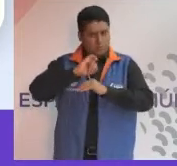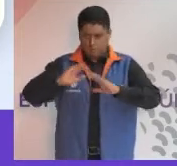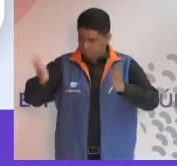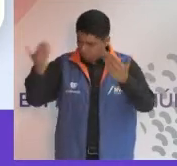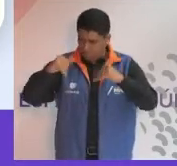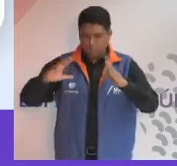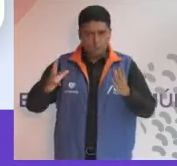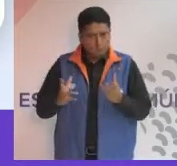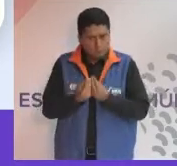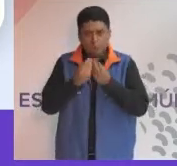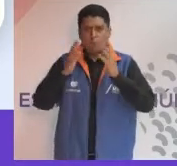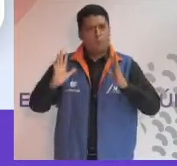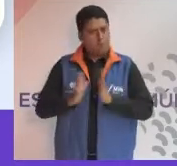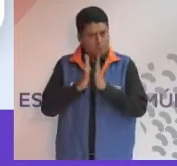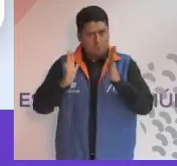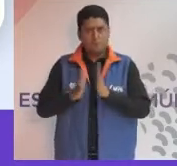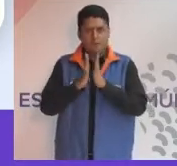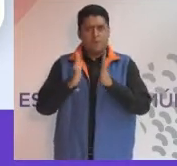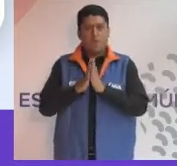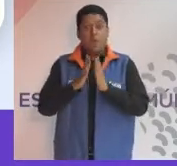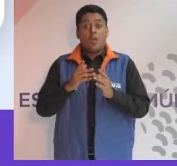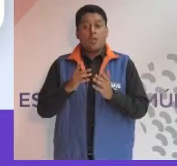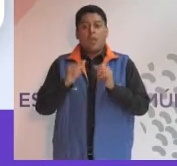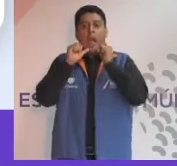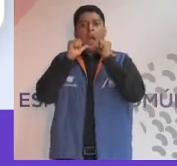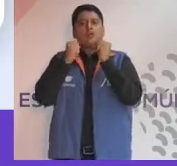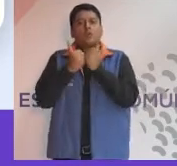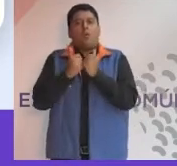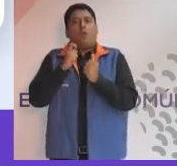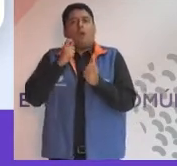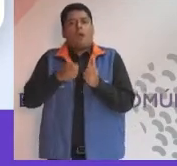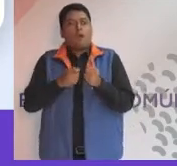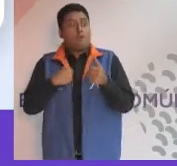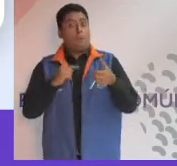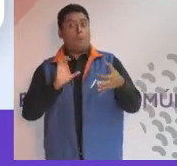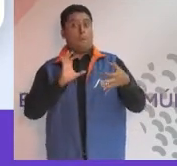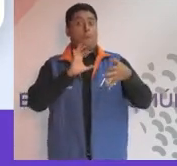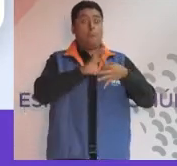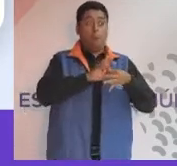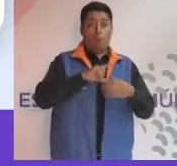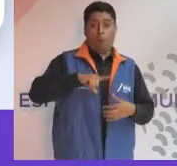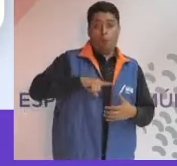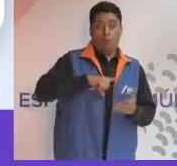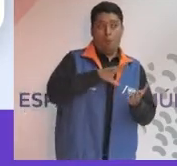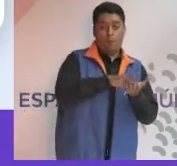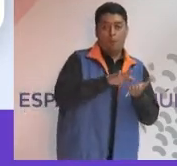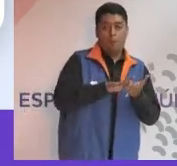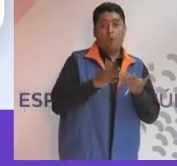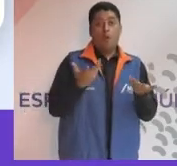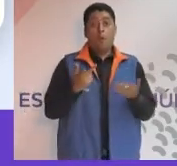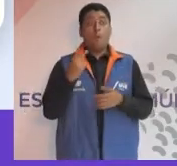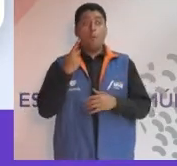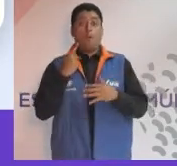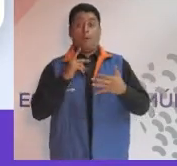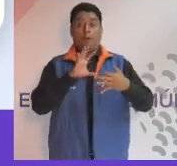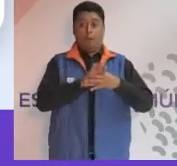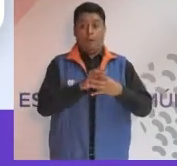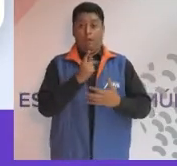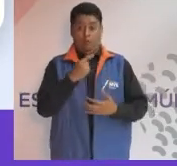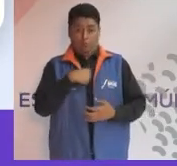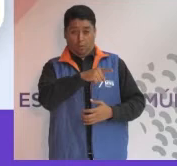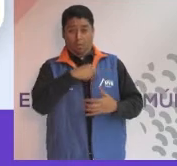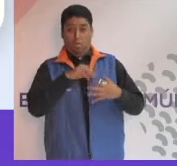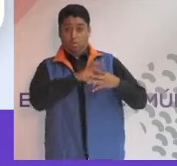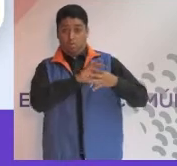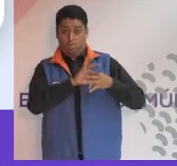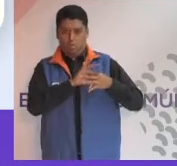necesariamente con algún gobierno o con algún partido político. Entonces, esa falta de conocimiento que creo